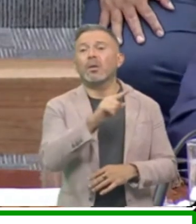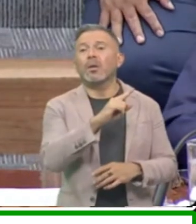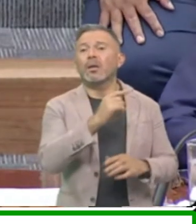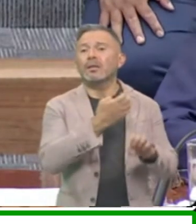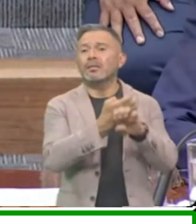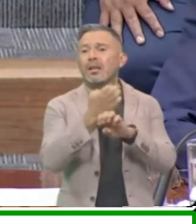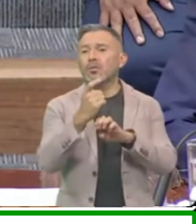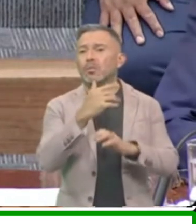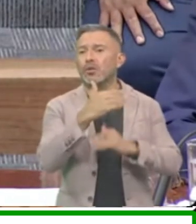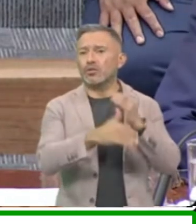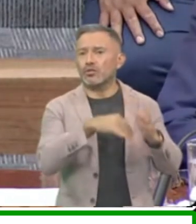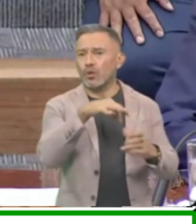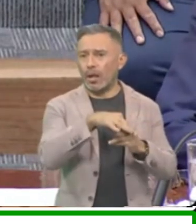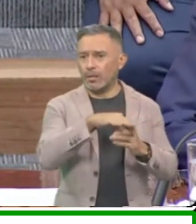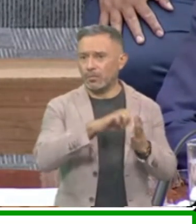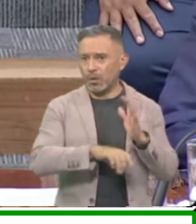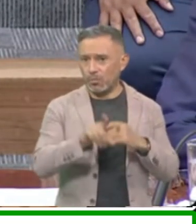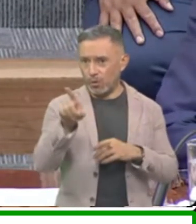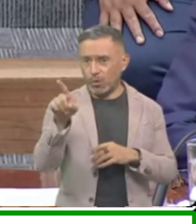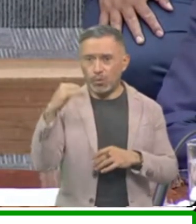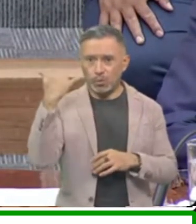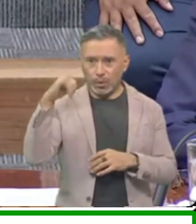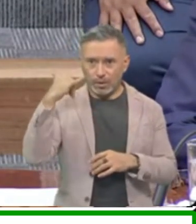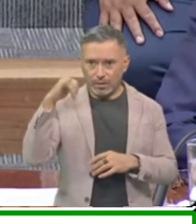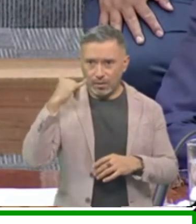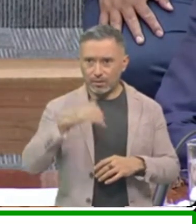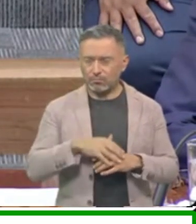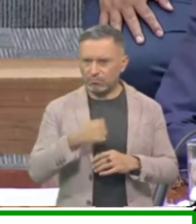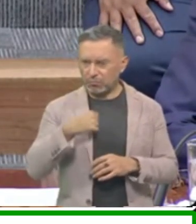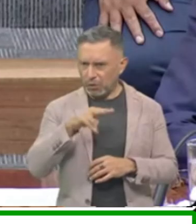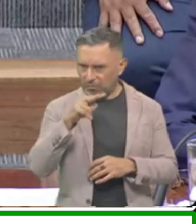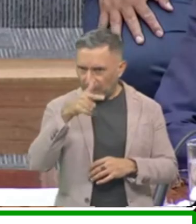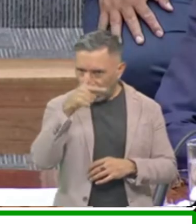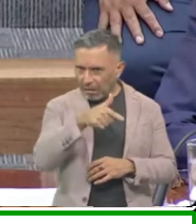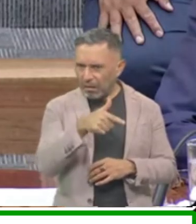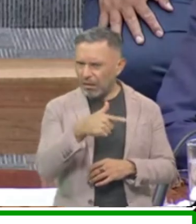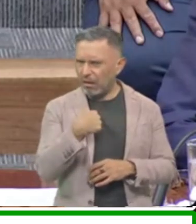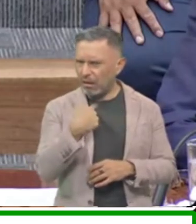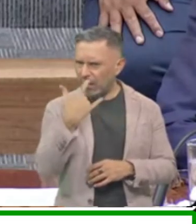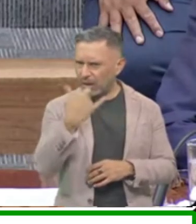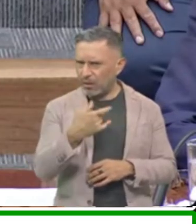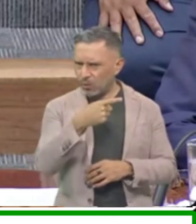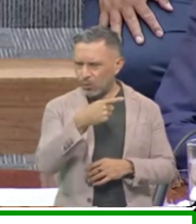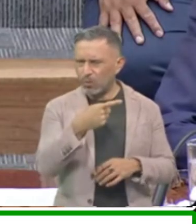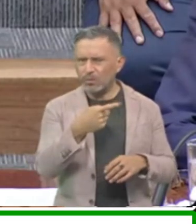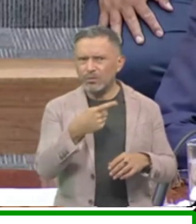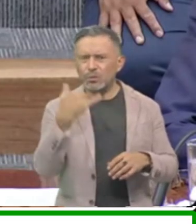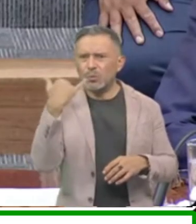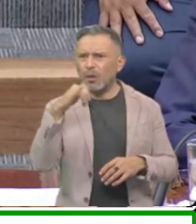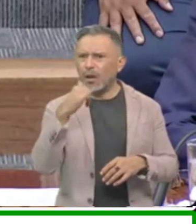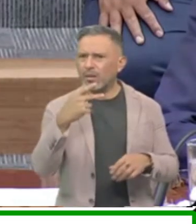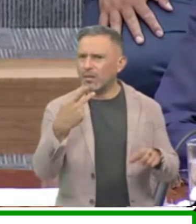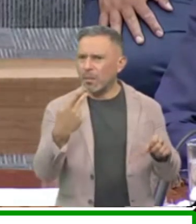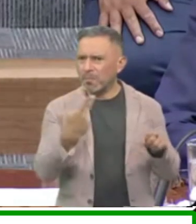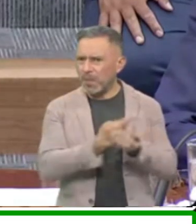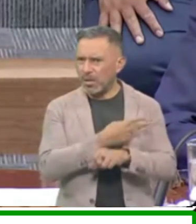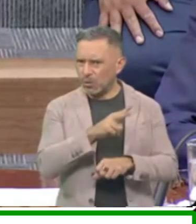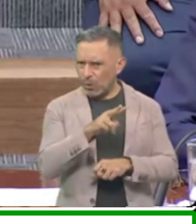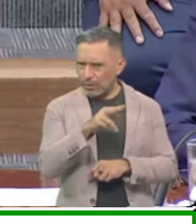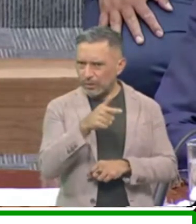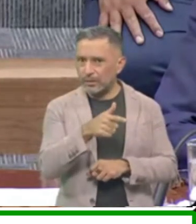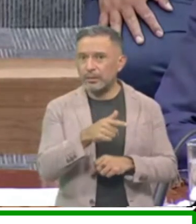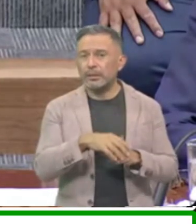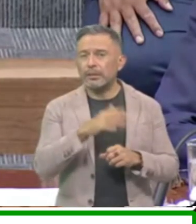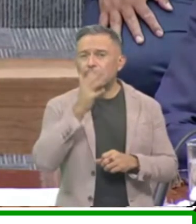ejemplo, el caso de Yucatán. Llama poderosamente la atención lo que está pasando en Yucatán. La